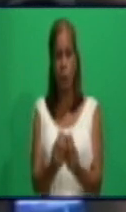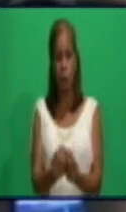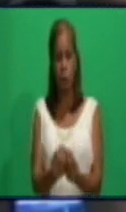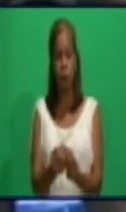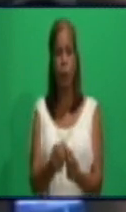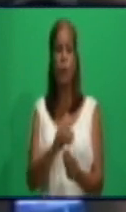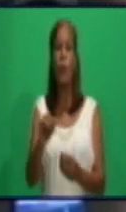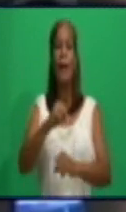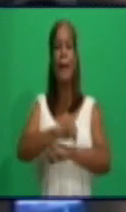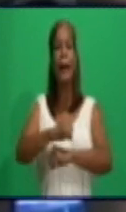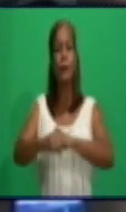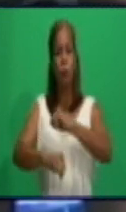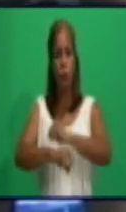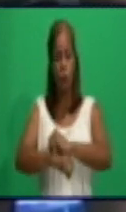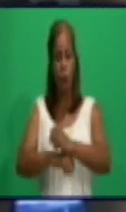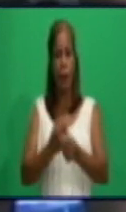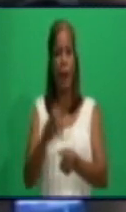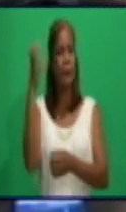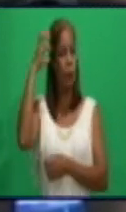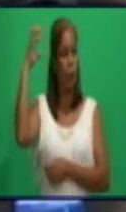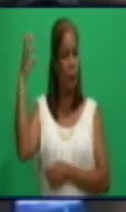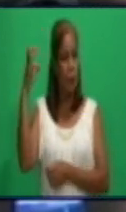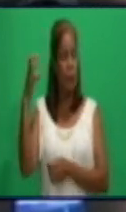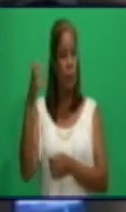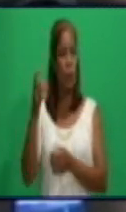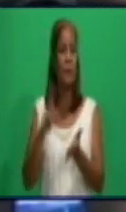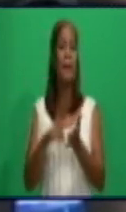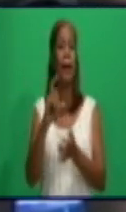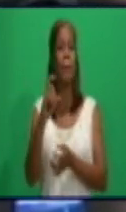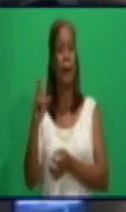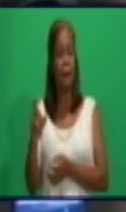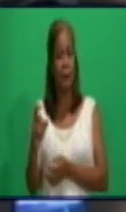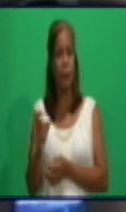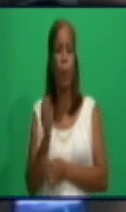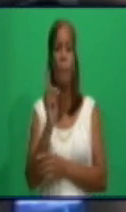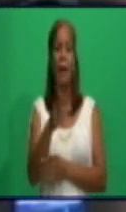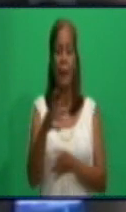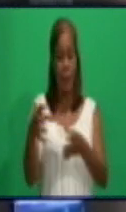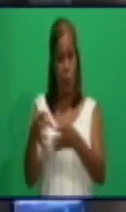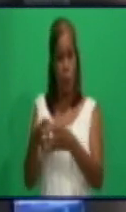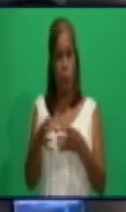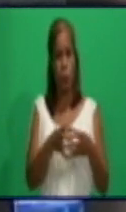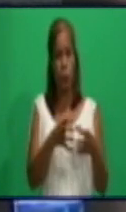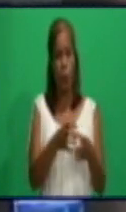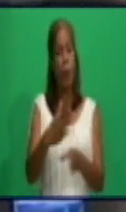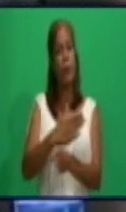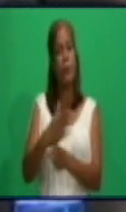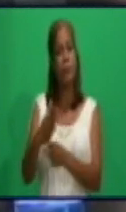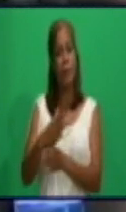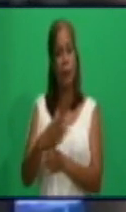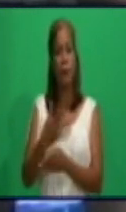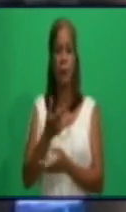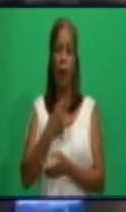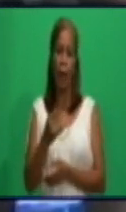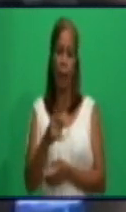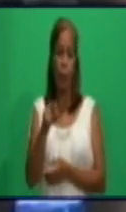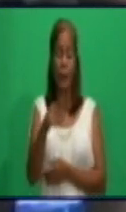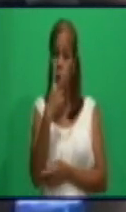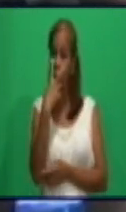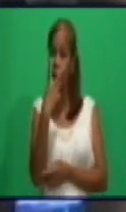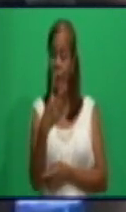estructuras del gobierno y el partido en el territorio designaron también cuadros de ambas estructuras que son los llamados padrinos de estas